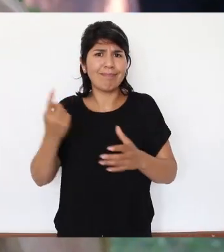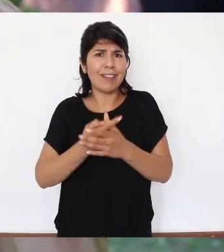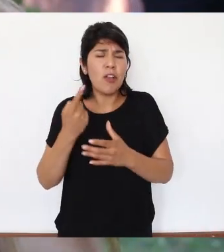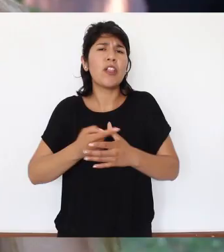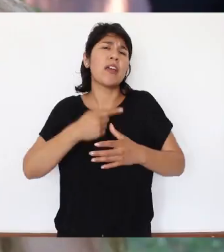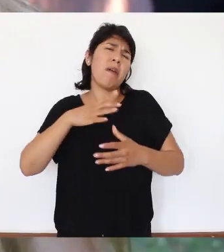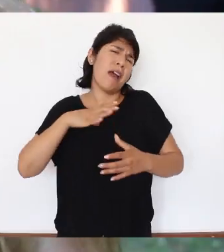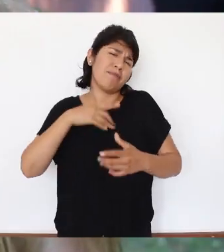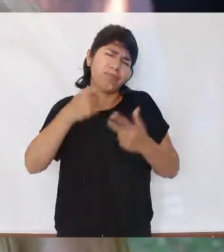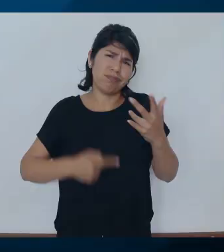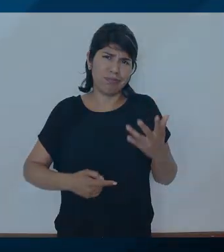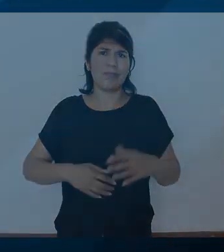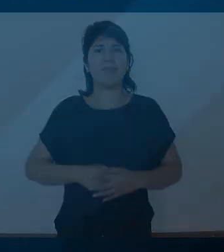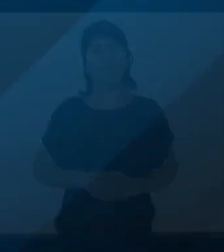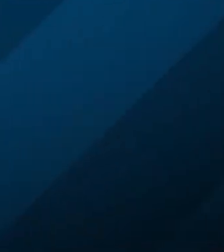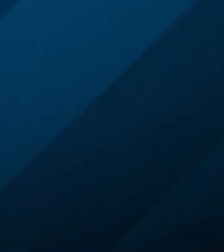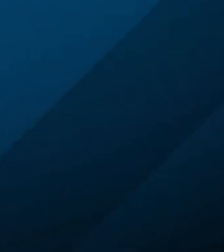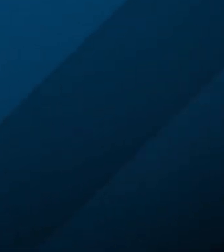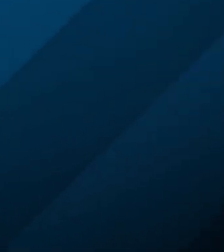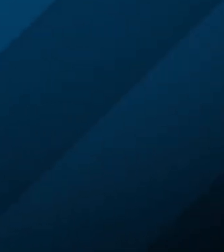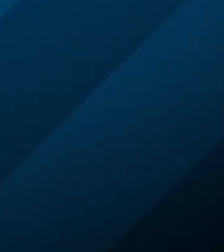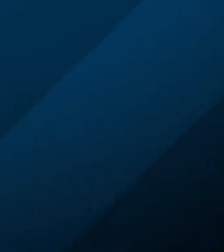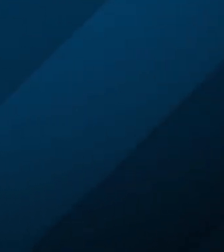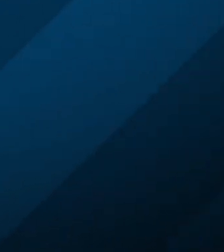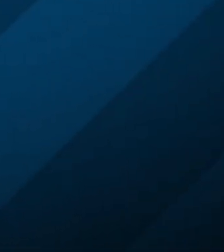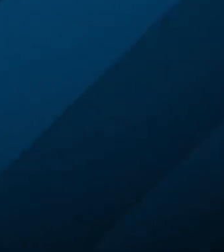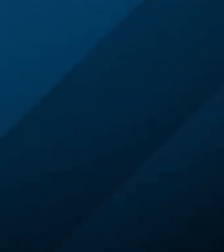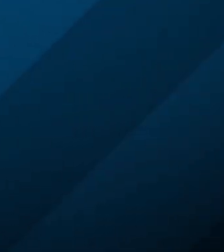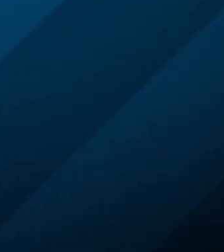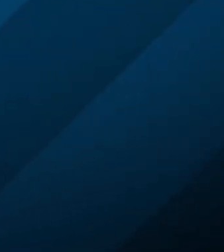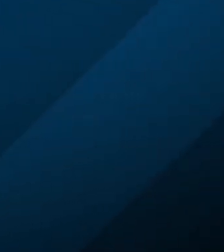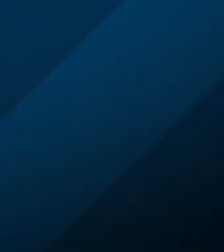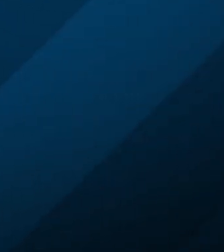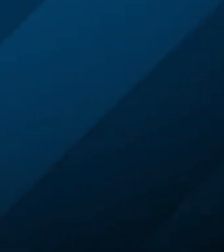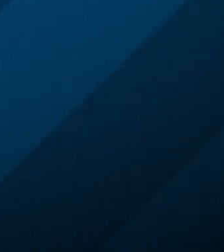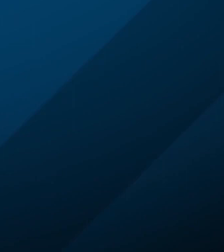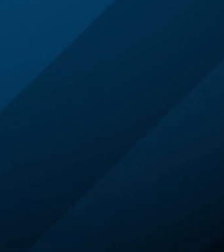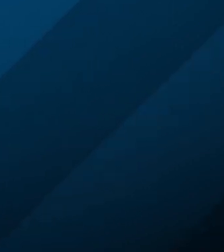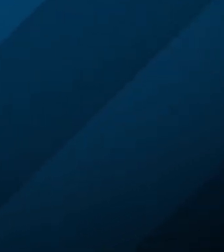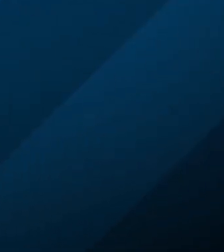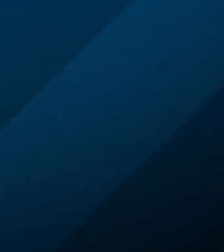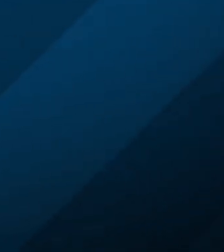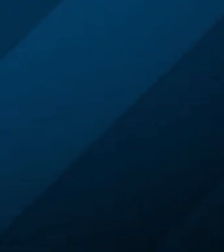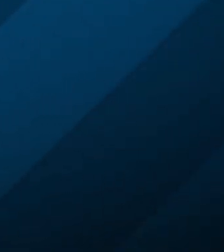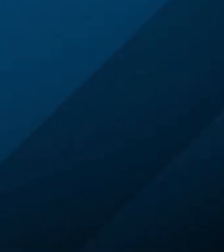o sea abarcó muchísimo en tendencia de Maldonado construyendo futuro